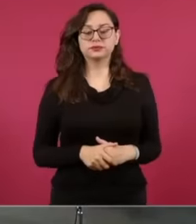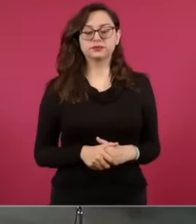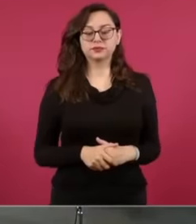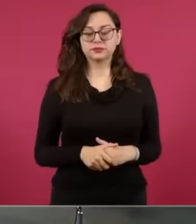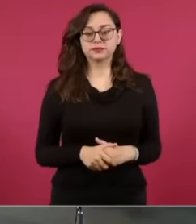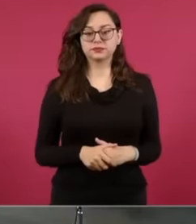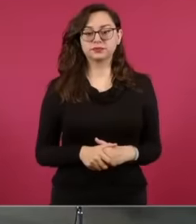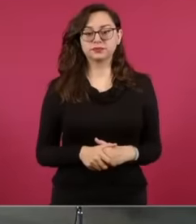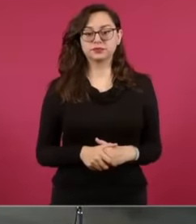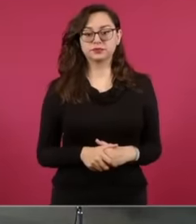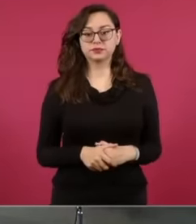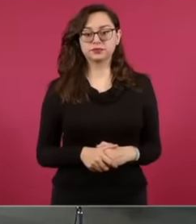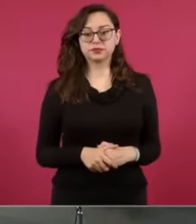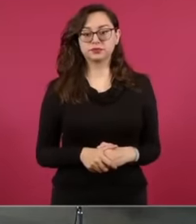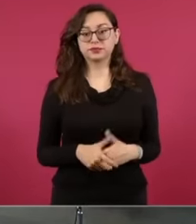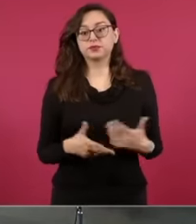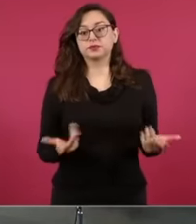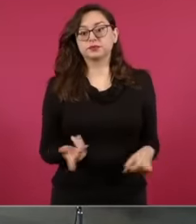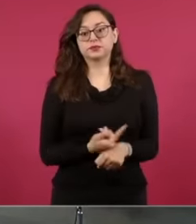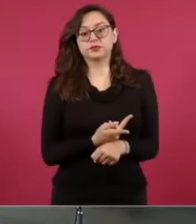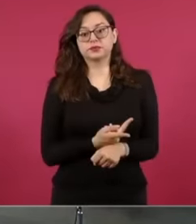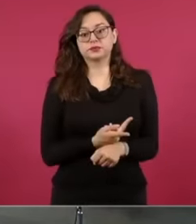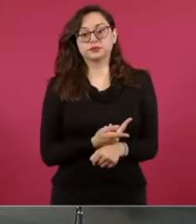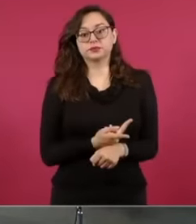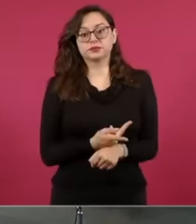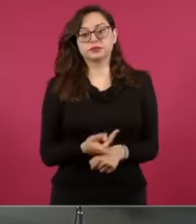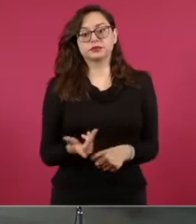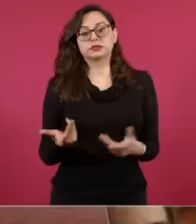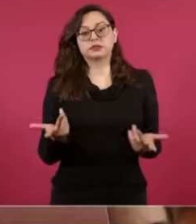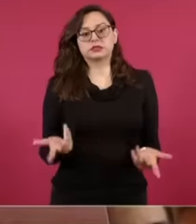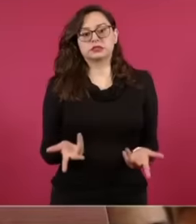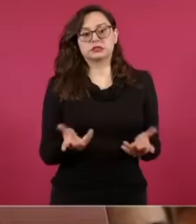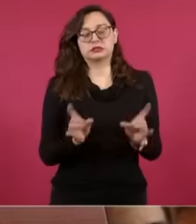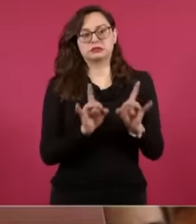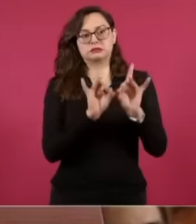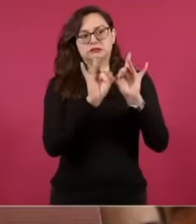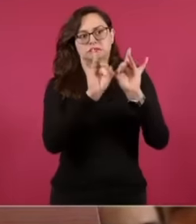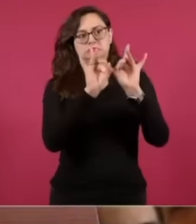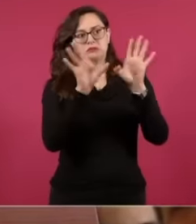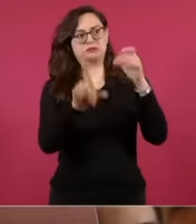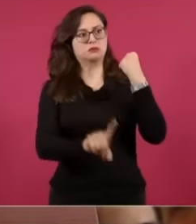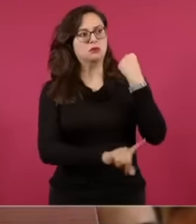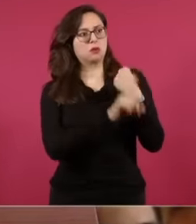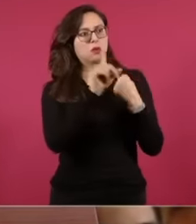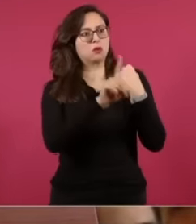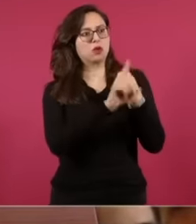siempre que hay una información así que produce